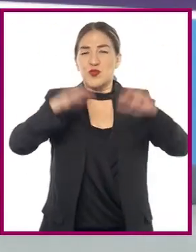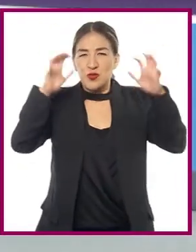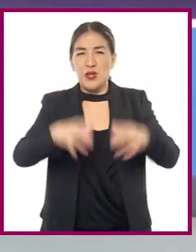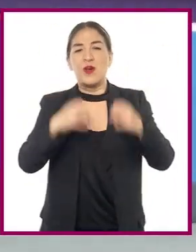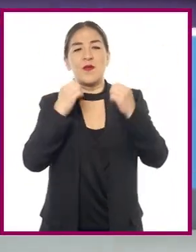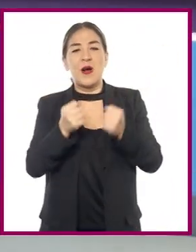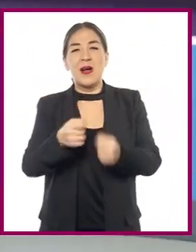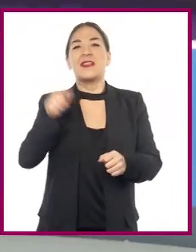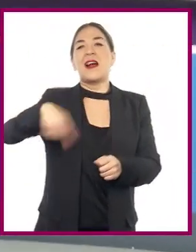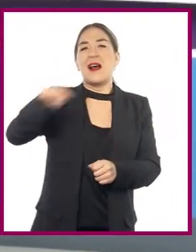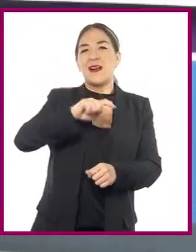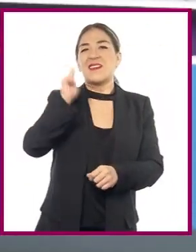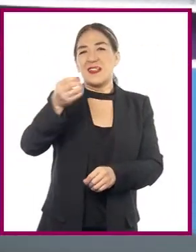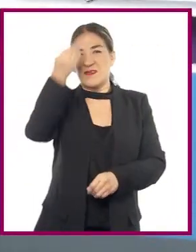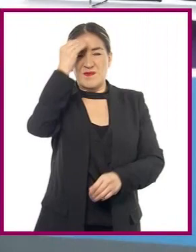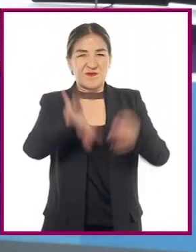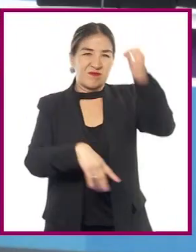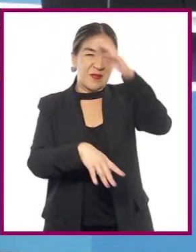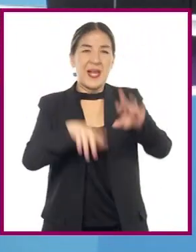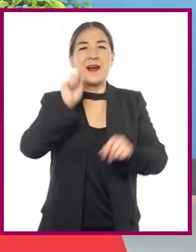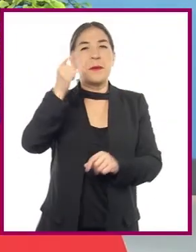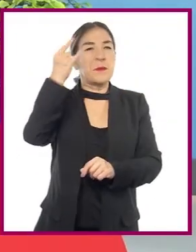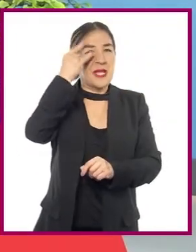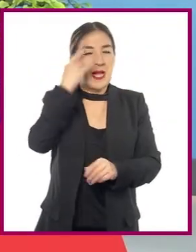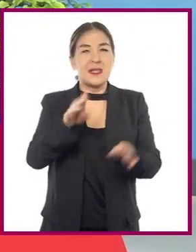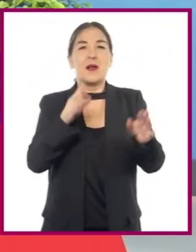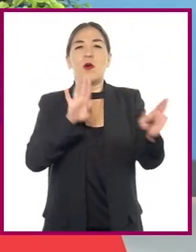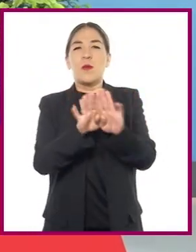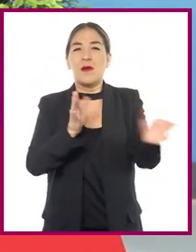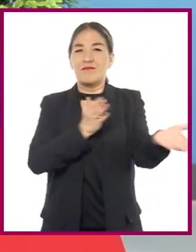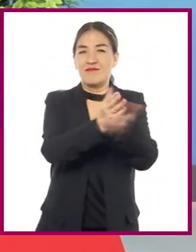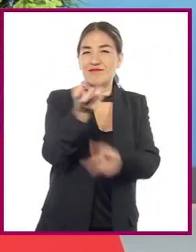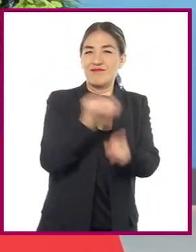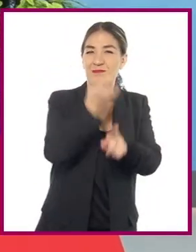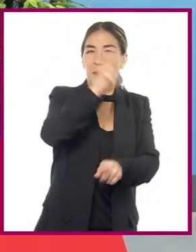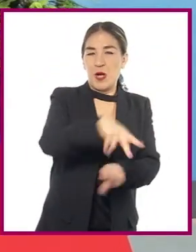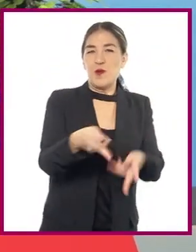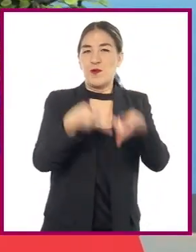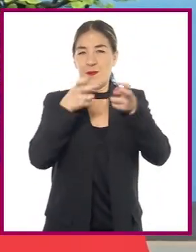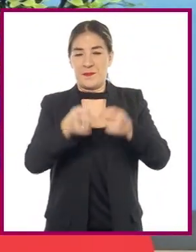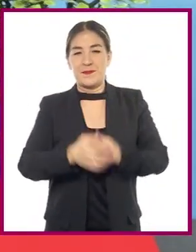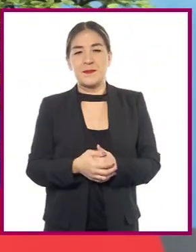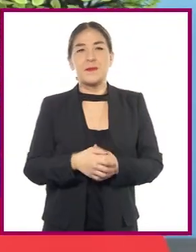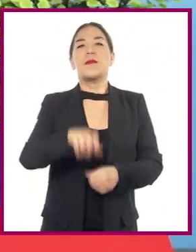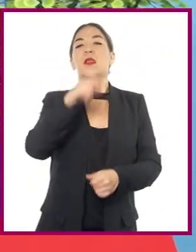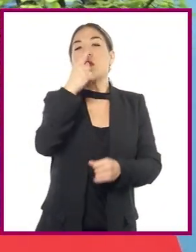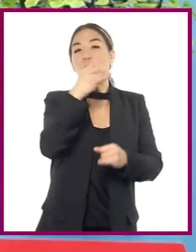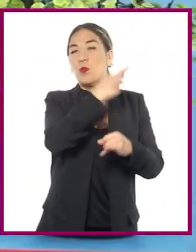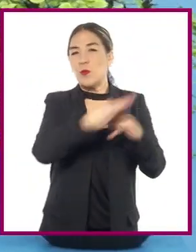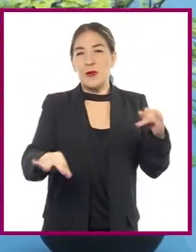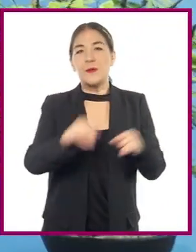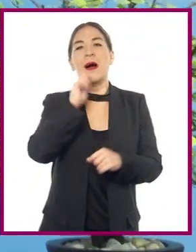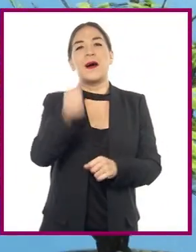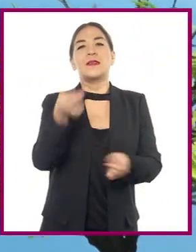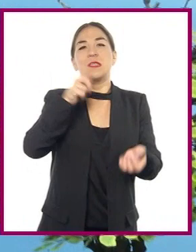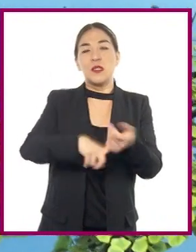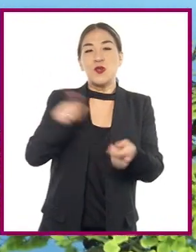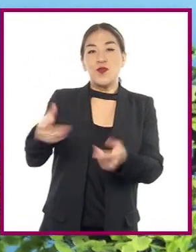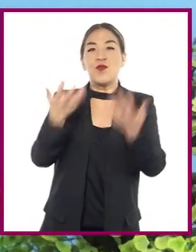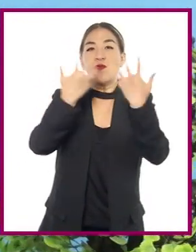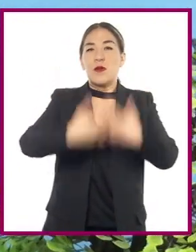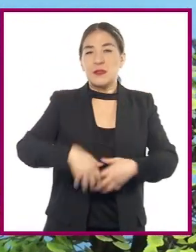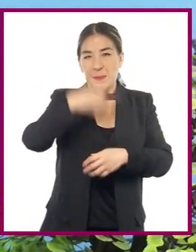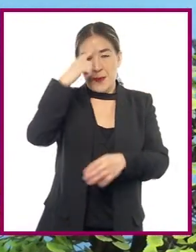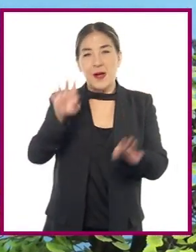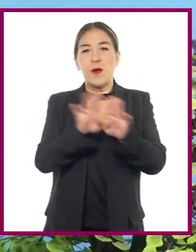quienes atacaban las flotas españolas. Finalmente, pudimos conocer las funciones de la Casa de Contratación